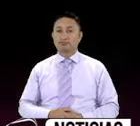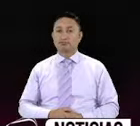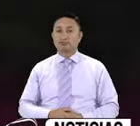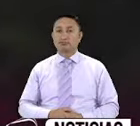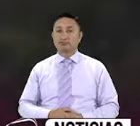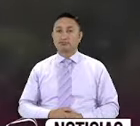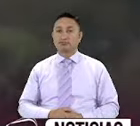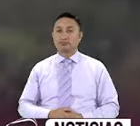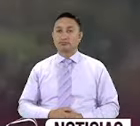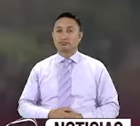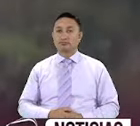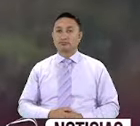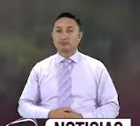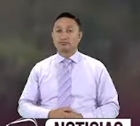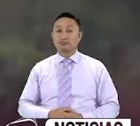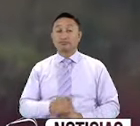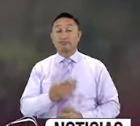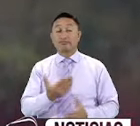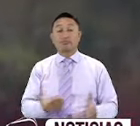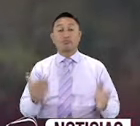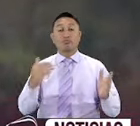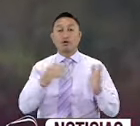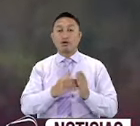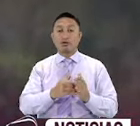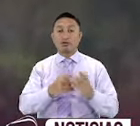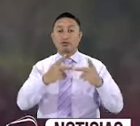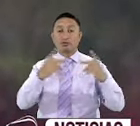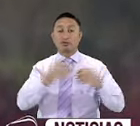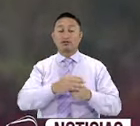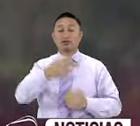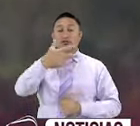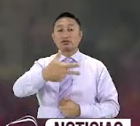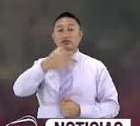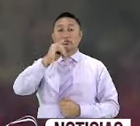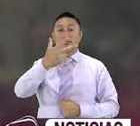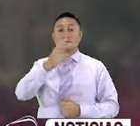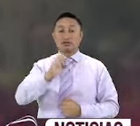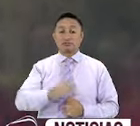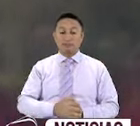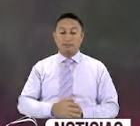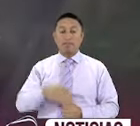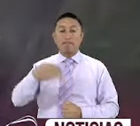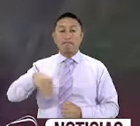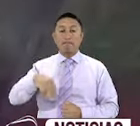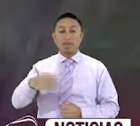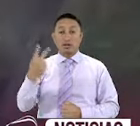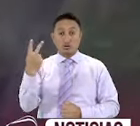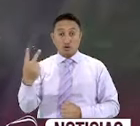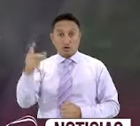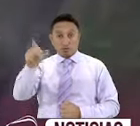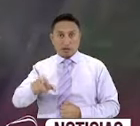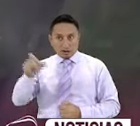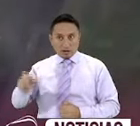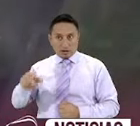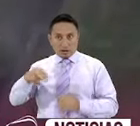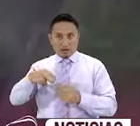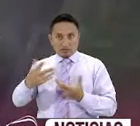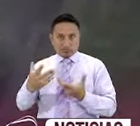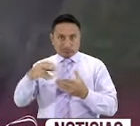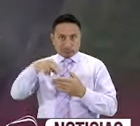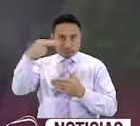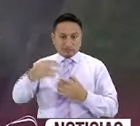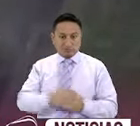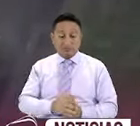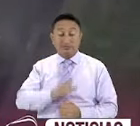escena nuevamente es el puente sobre el río Chiche. Este miércoles hubo dos intentos de suicidio. El primero a las 5 de la tarde con